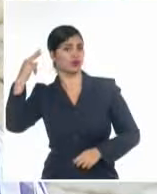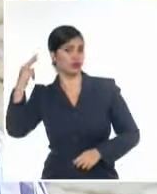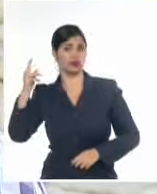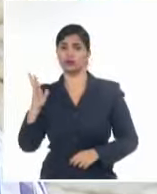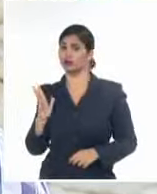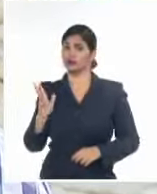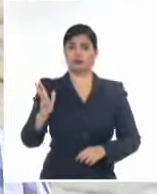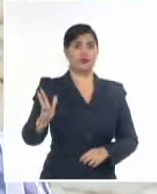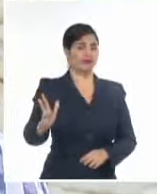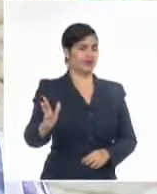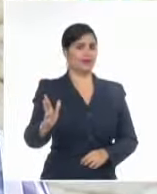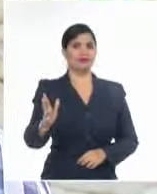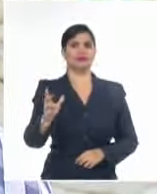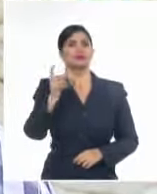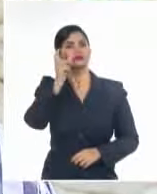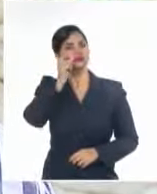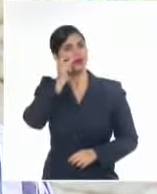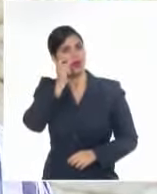permanentemente homenaje a Céspedes.